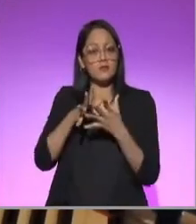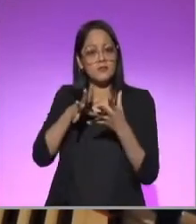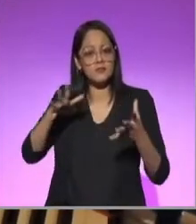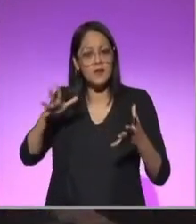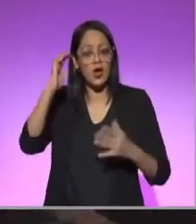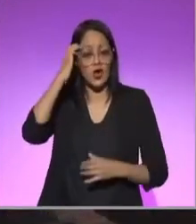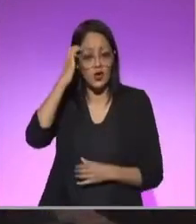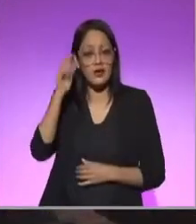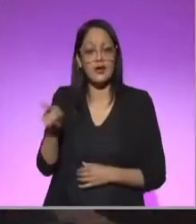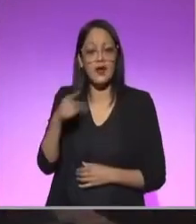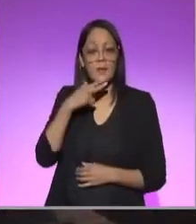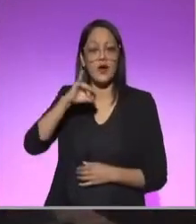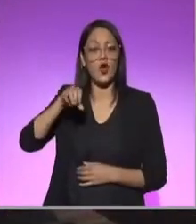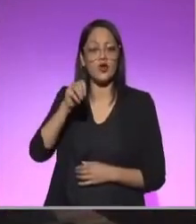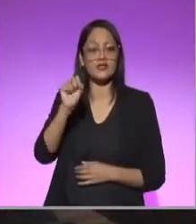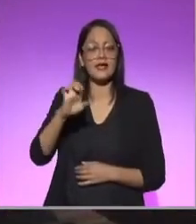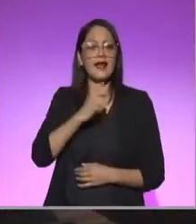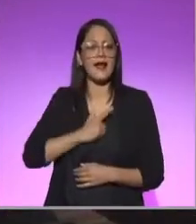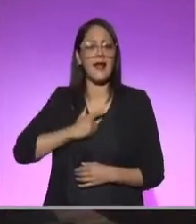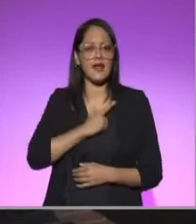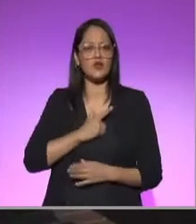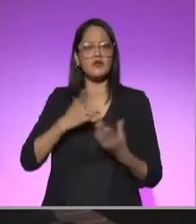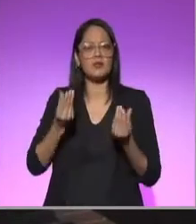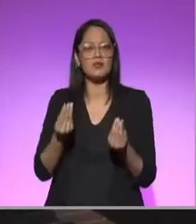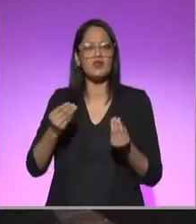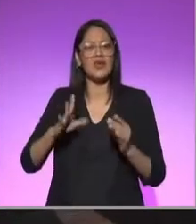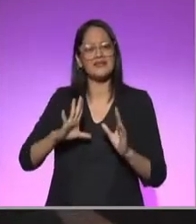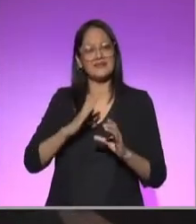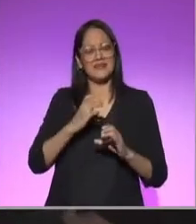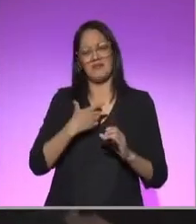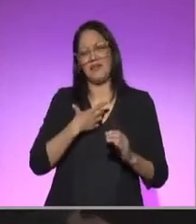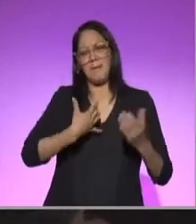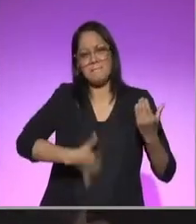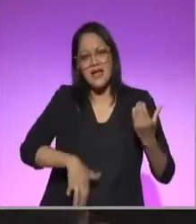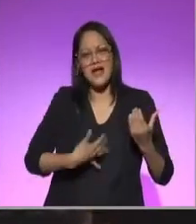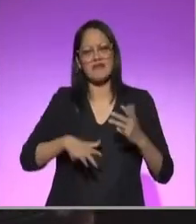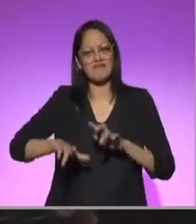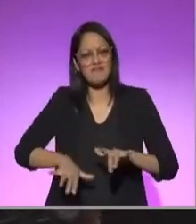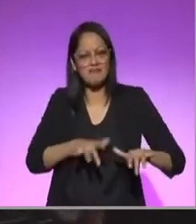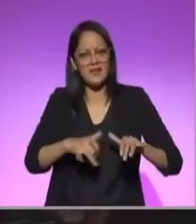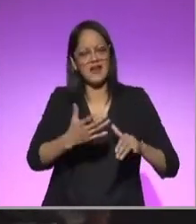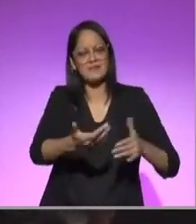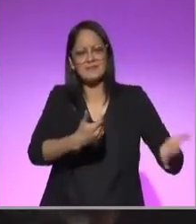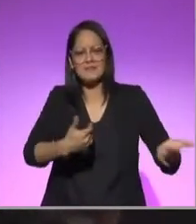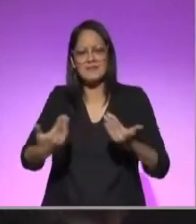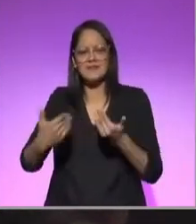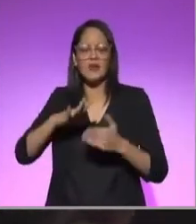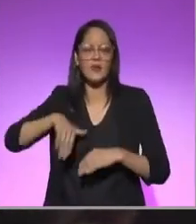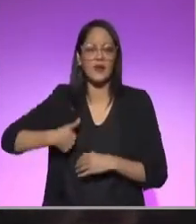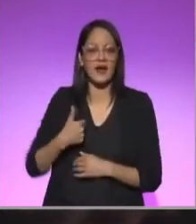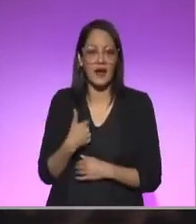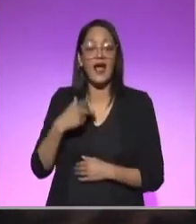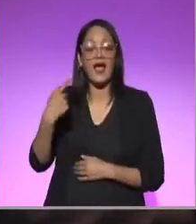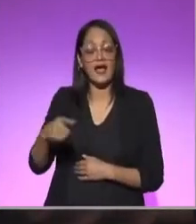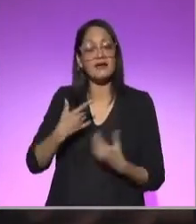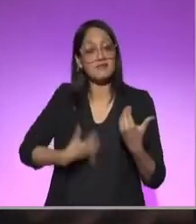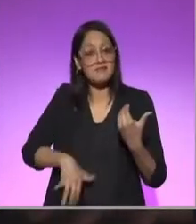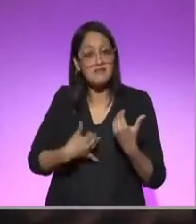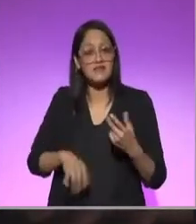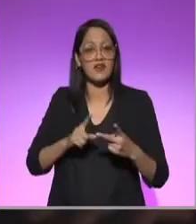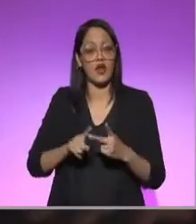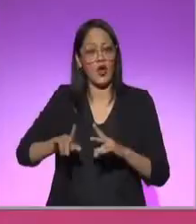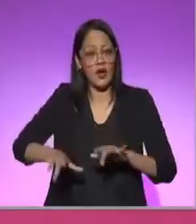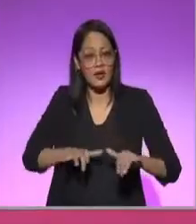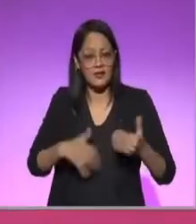José Corchete le gusta coleccionar instrumentos del mundo y además de piano, ha explorado tocar guitarra, órgano bajo, acordeón